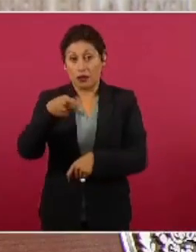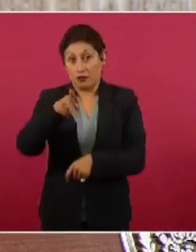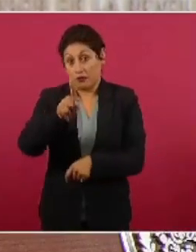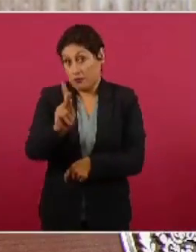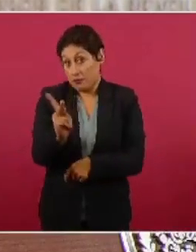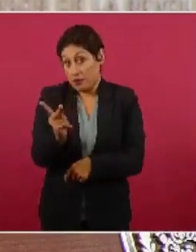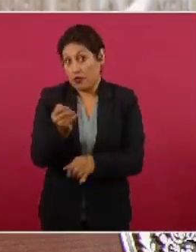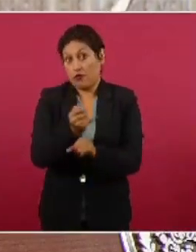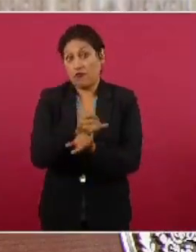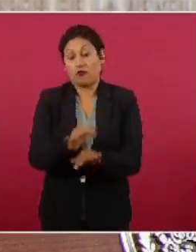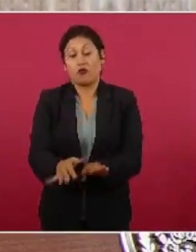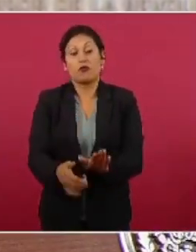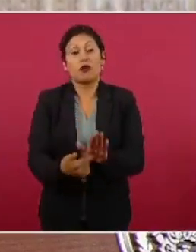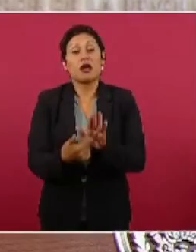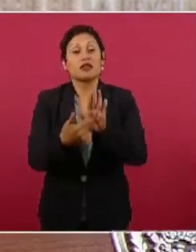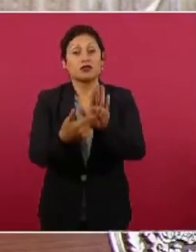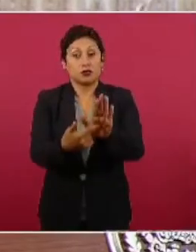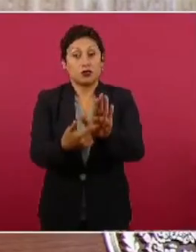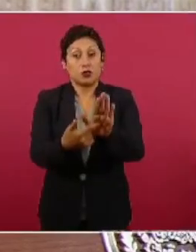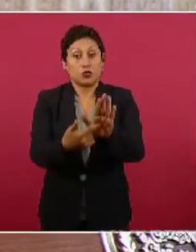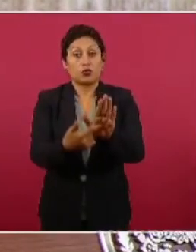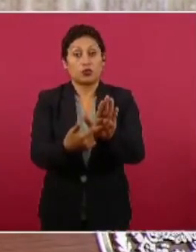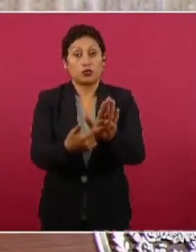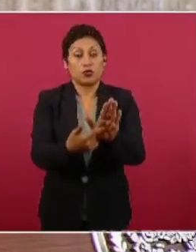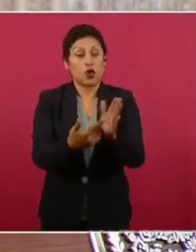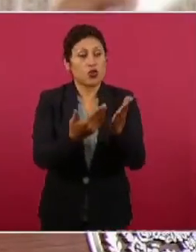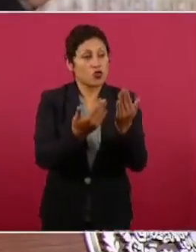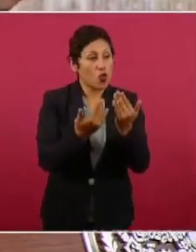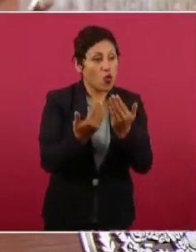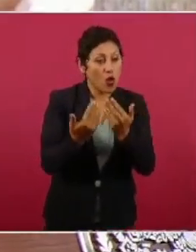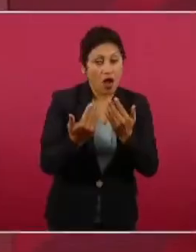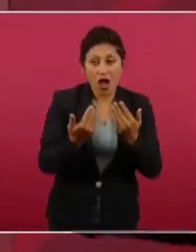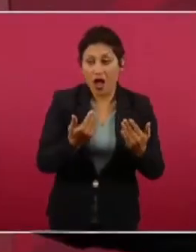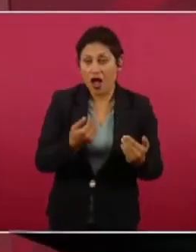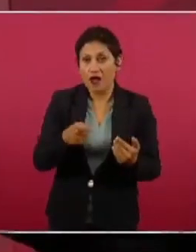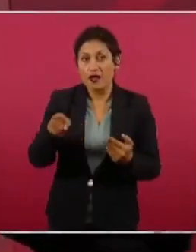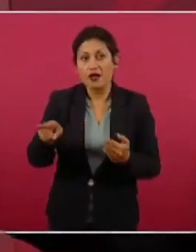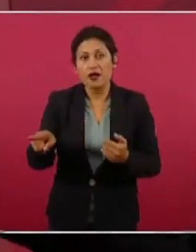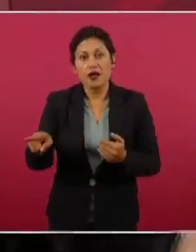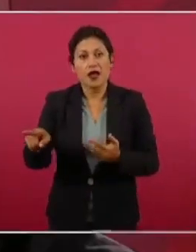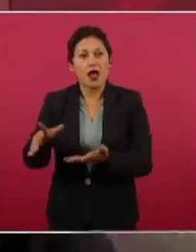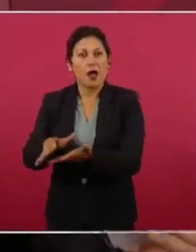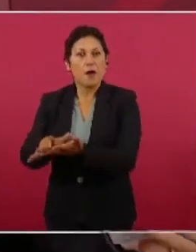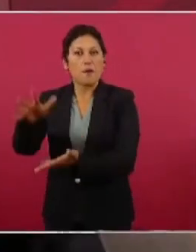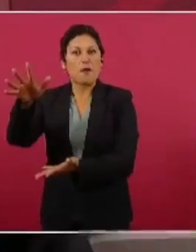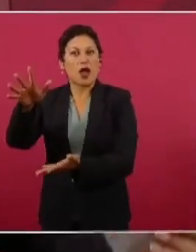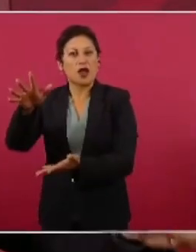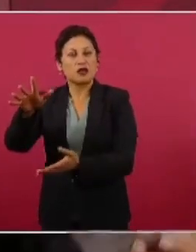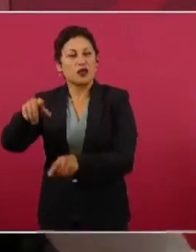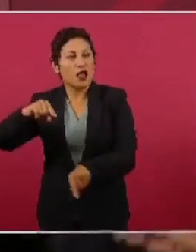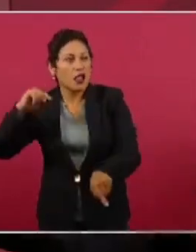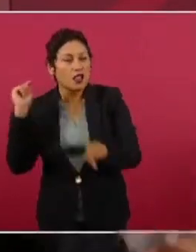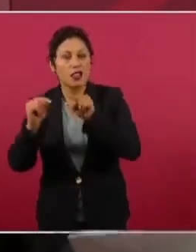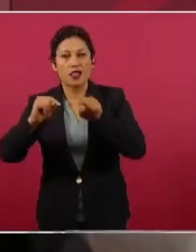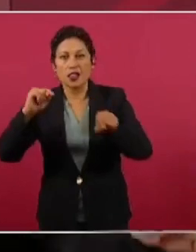se den estas campañas, estas lanzadas, para ver